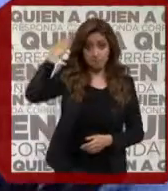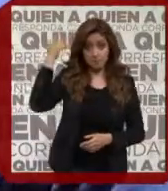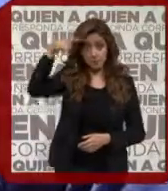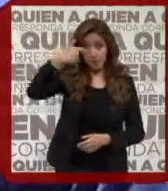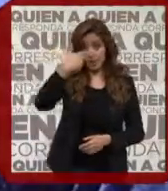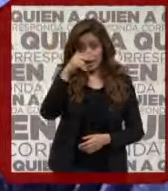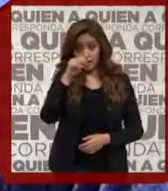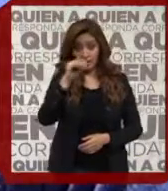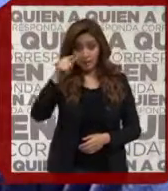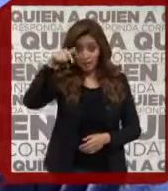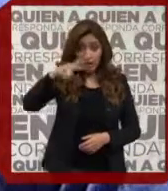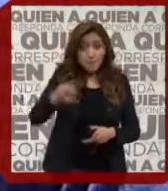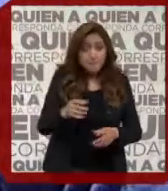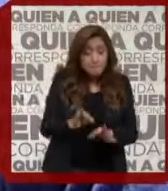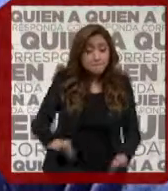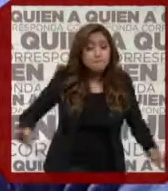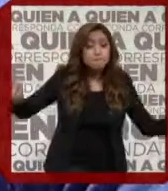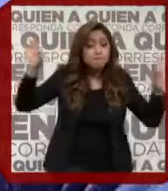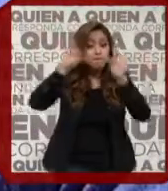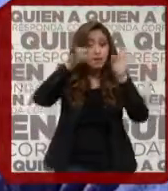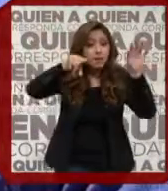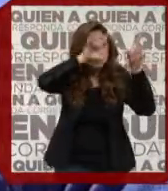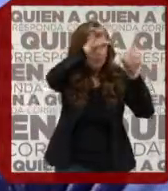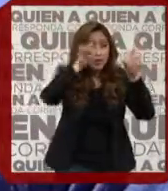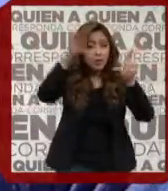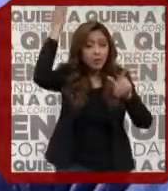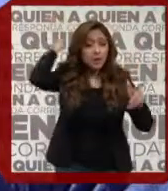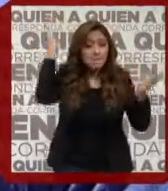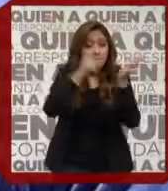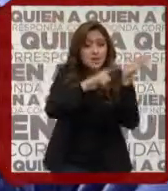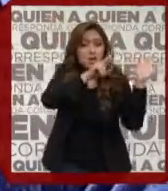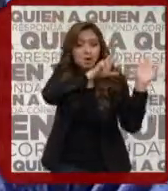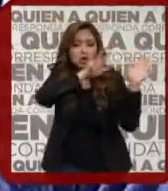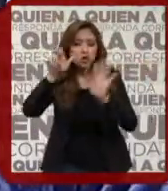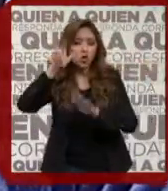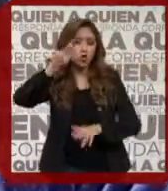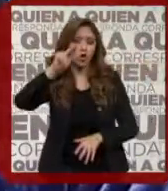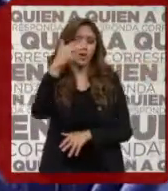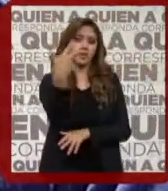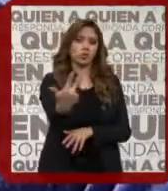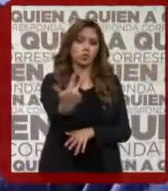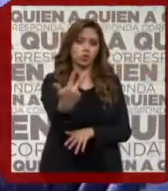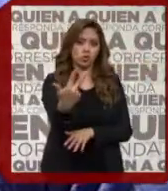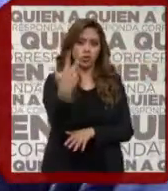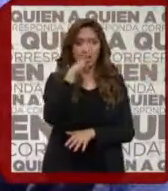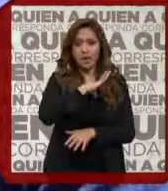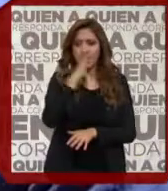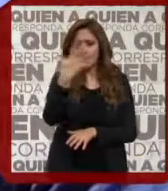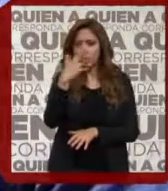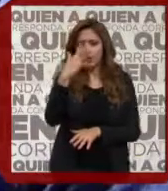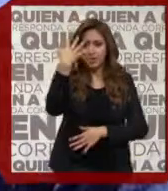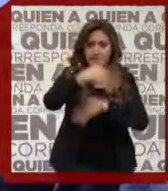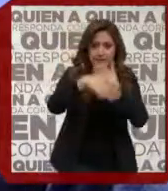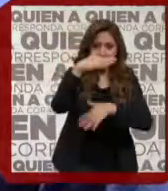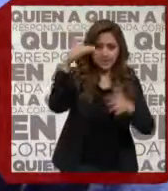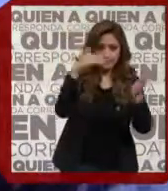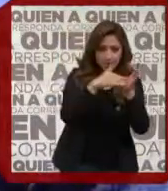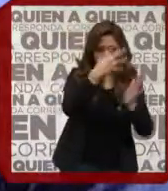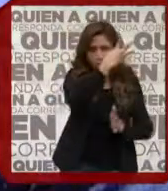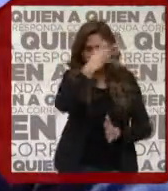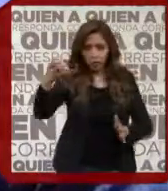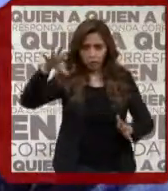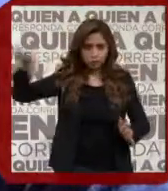grandes a nivel nacional, aproximadamente que en el año de 1888 contaba con 15.400 hectáreas.